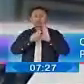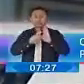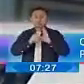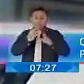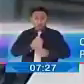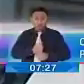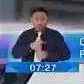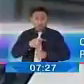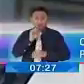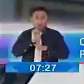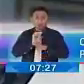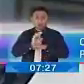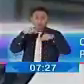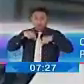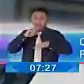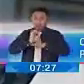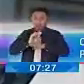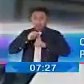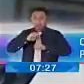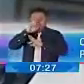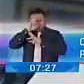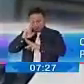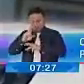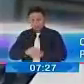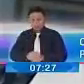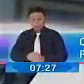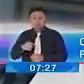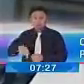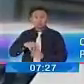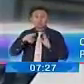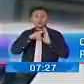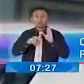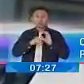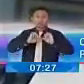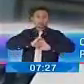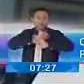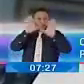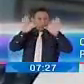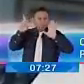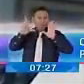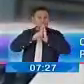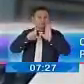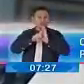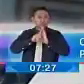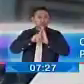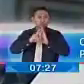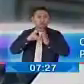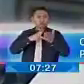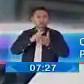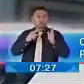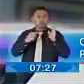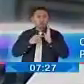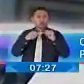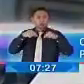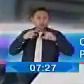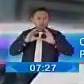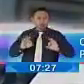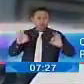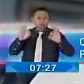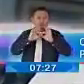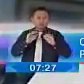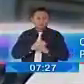país le dice al mundo, aquí en el Ecuador se respetan y tenemos reglas de juego claras en lo jurídico, en lo tributario, eso es fundamental,